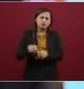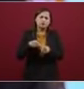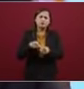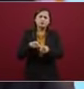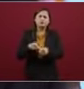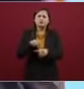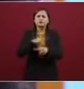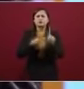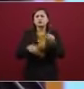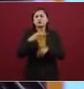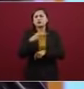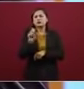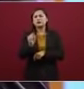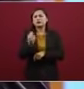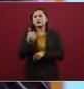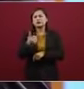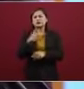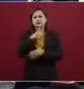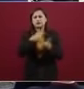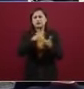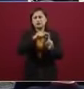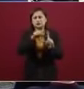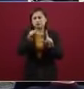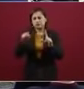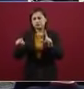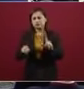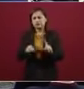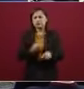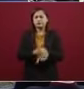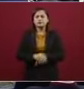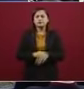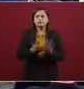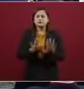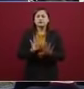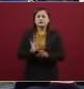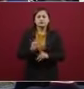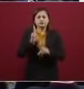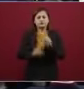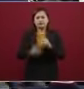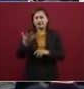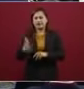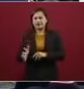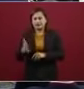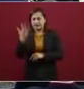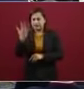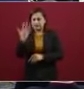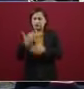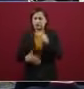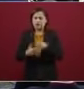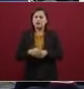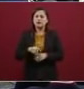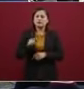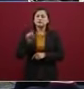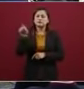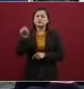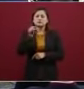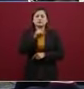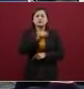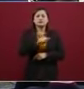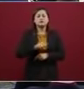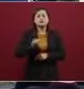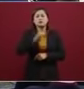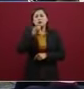ejes estratégicos pendientes, porque hay por allá, allá atrás, y luego por acá, y luego acá. Si les parece, y no sé cómo